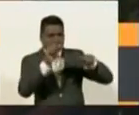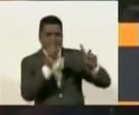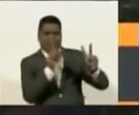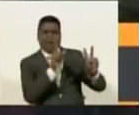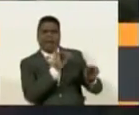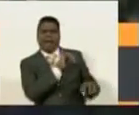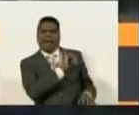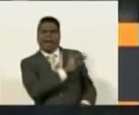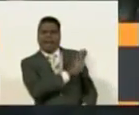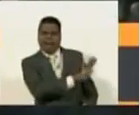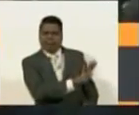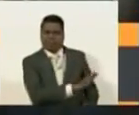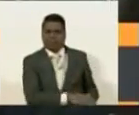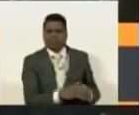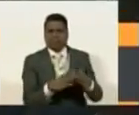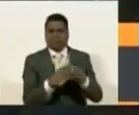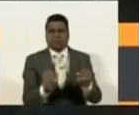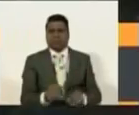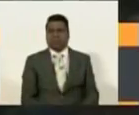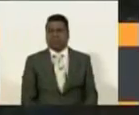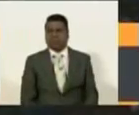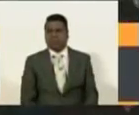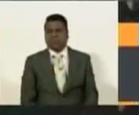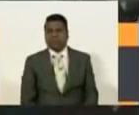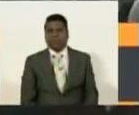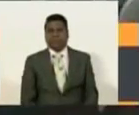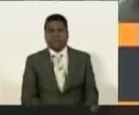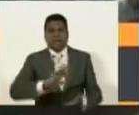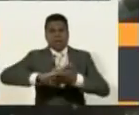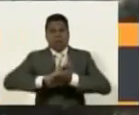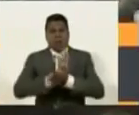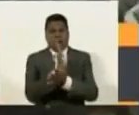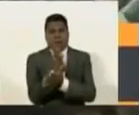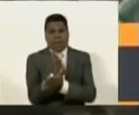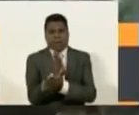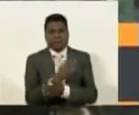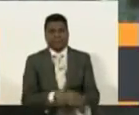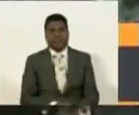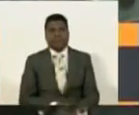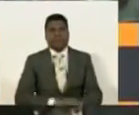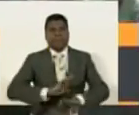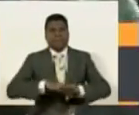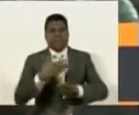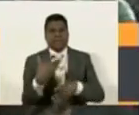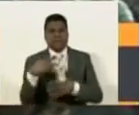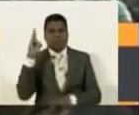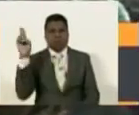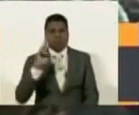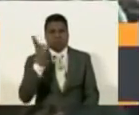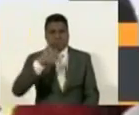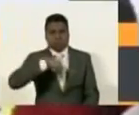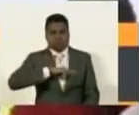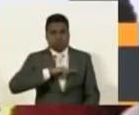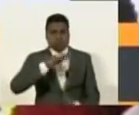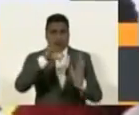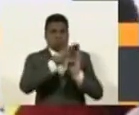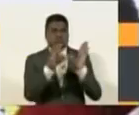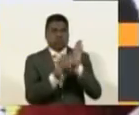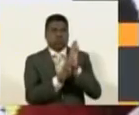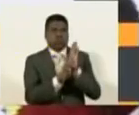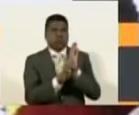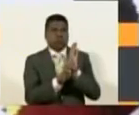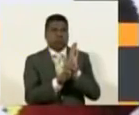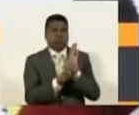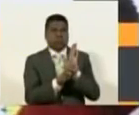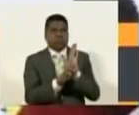que es acabar con la revolución bolivariana, es acabarla. Ahora, ¿para qué nos va a servir esto? La gente